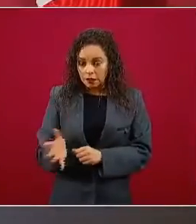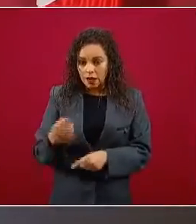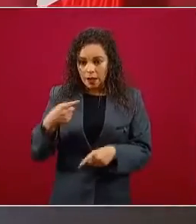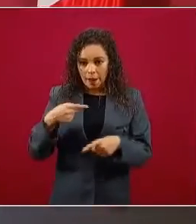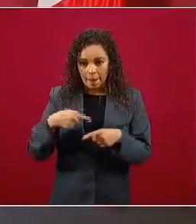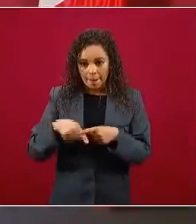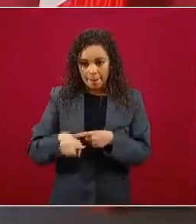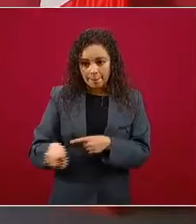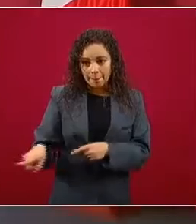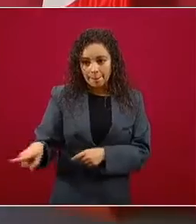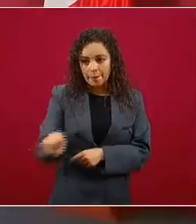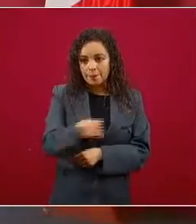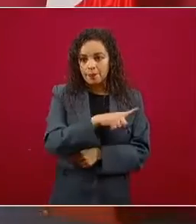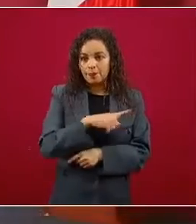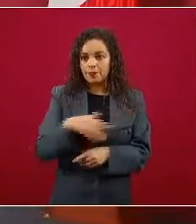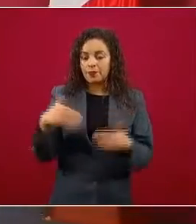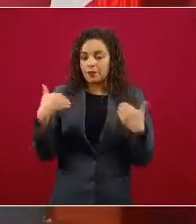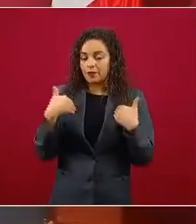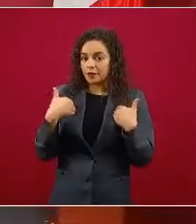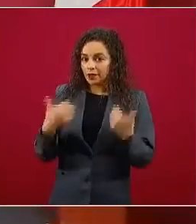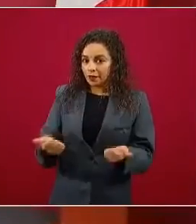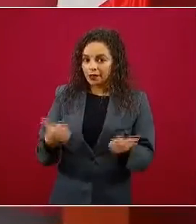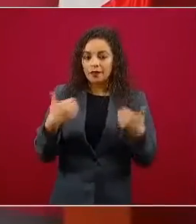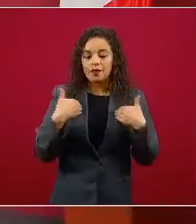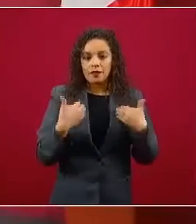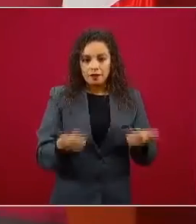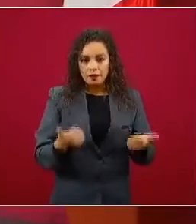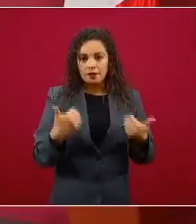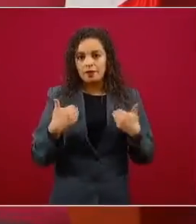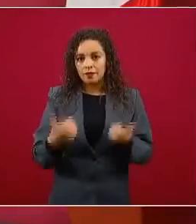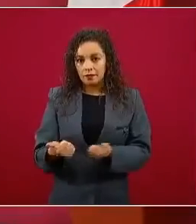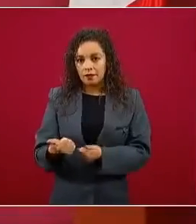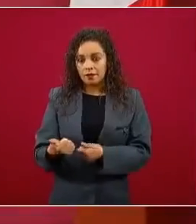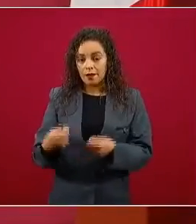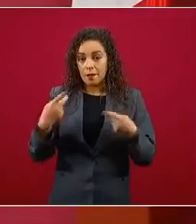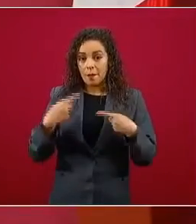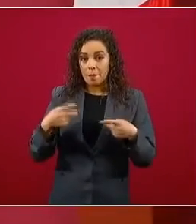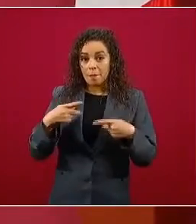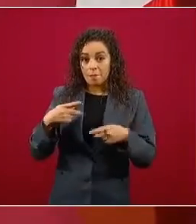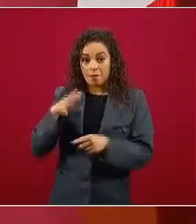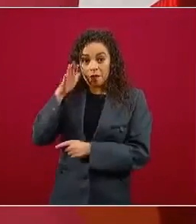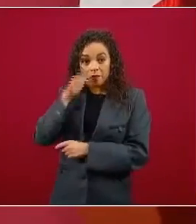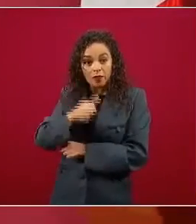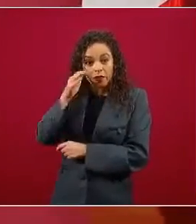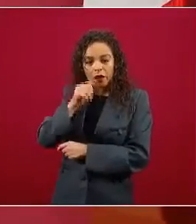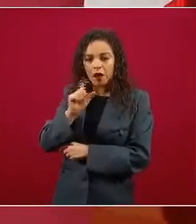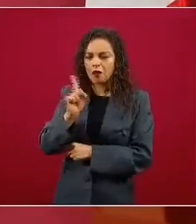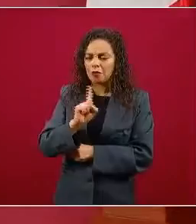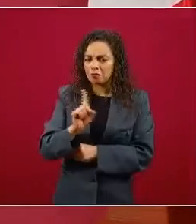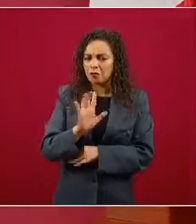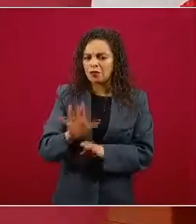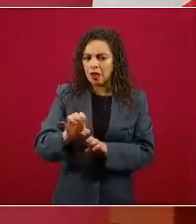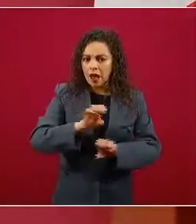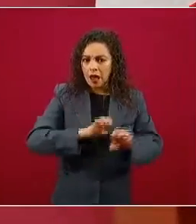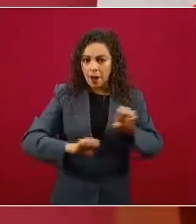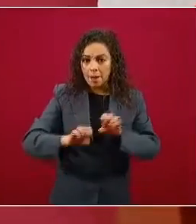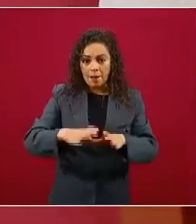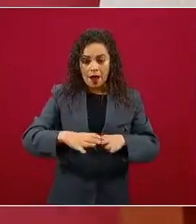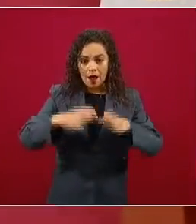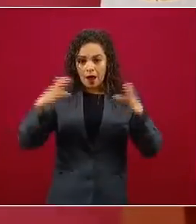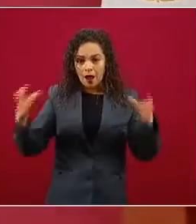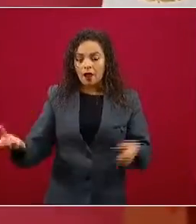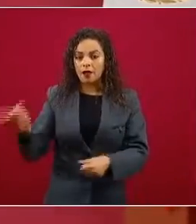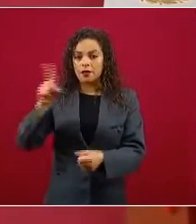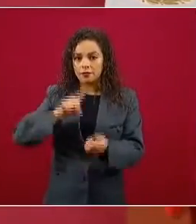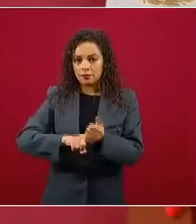No hay muchas resistencias. Las grandes corporaciones, tanto nacionales